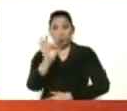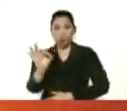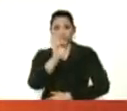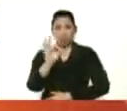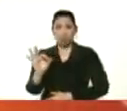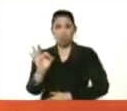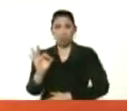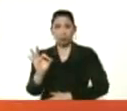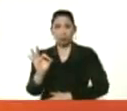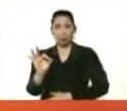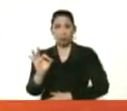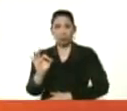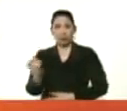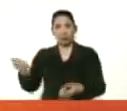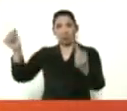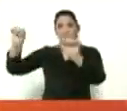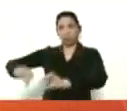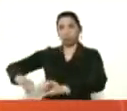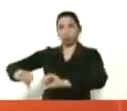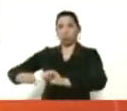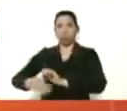1% soy pesimista.